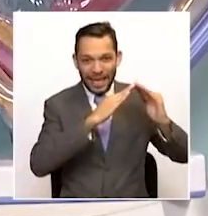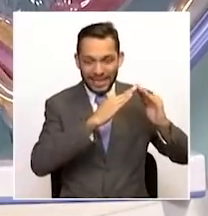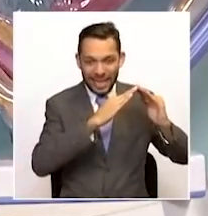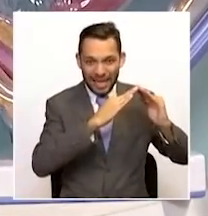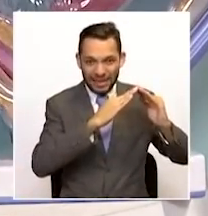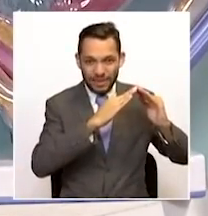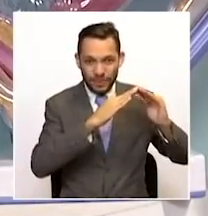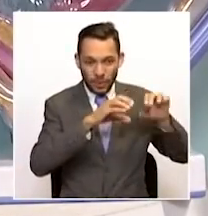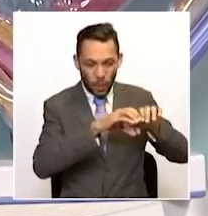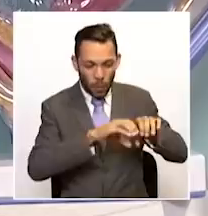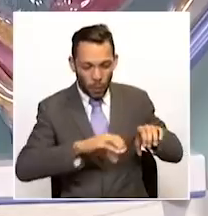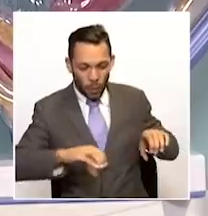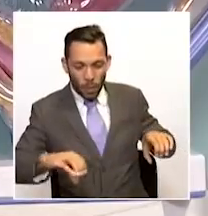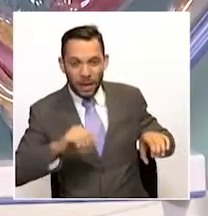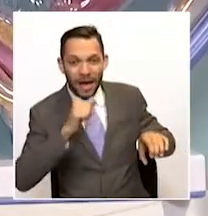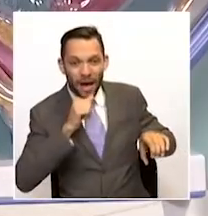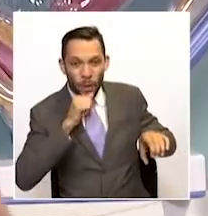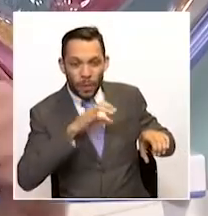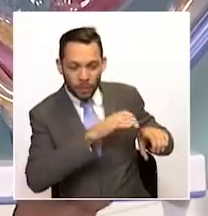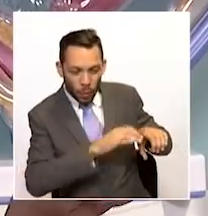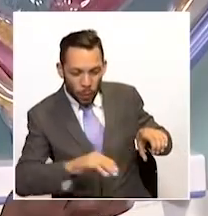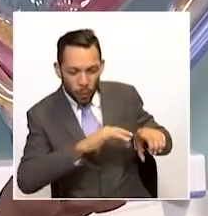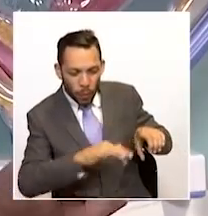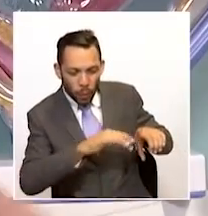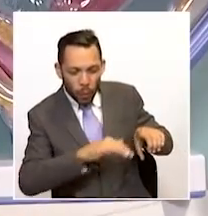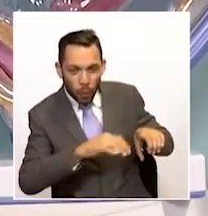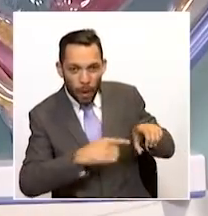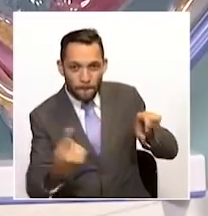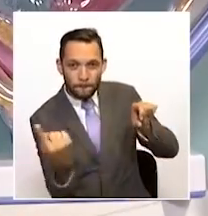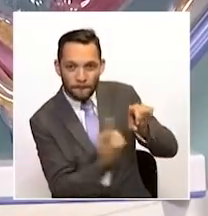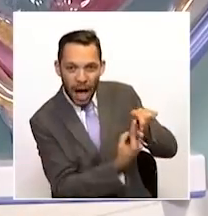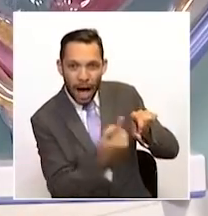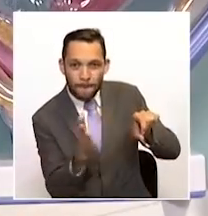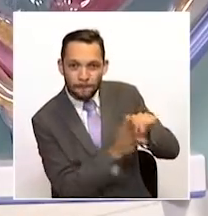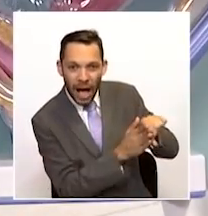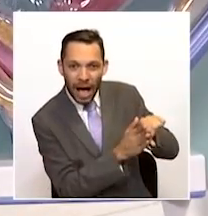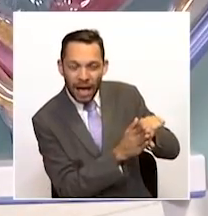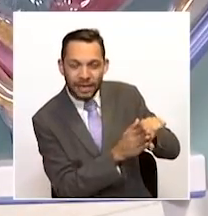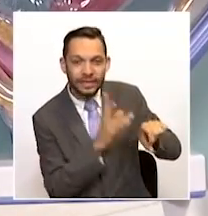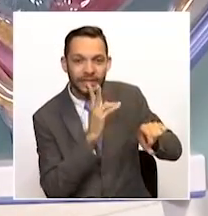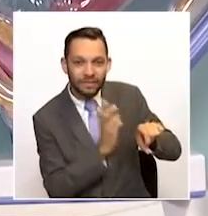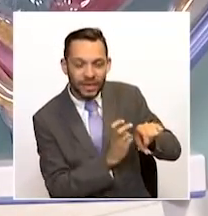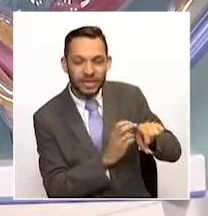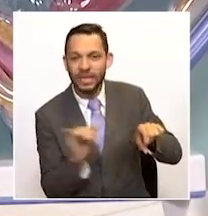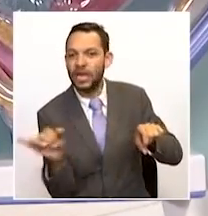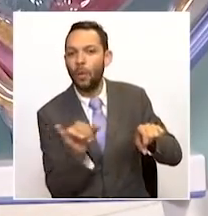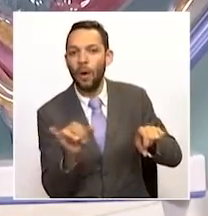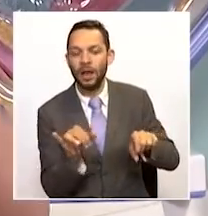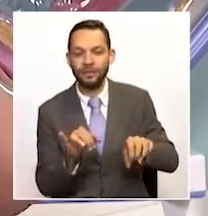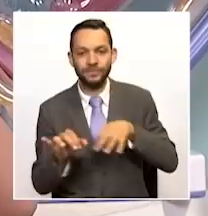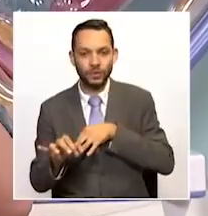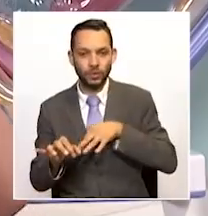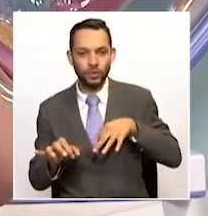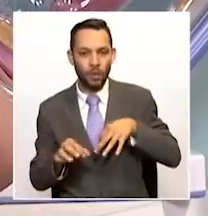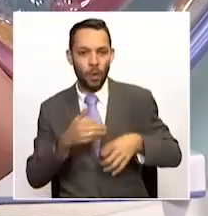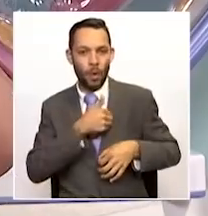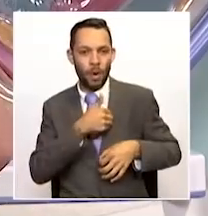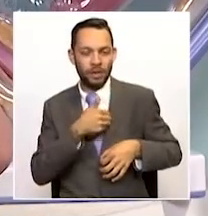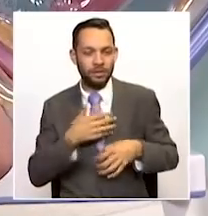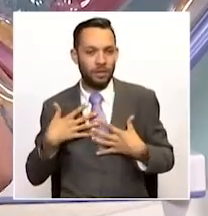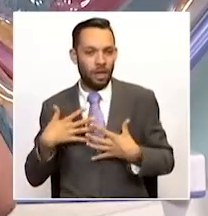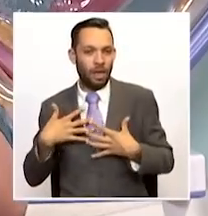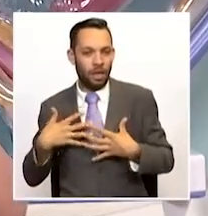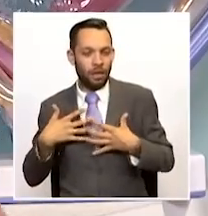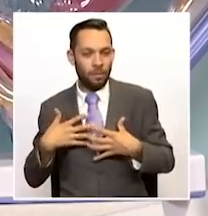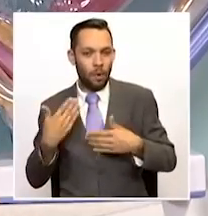los residuos o cosas que con mucha dificultad pasa el líquido eso pasa con arterial pulmón entonces se va estrechando se va